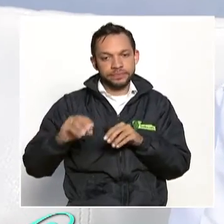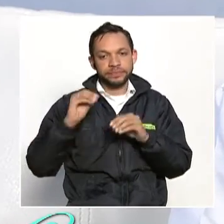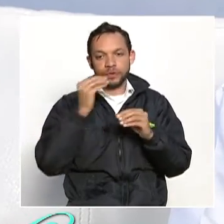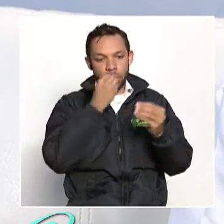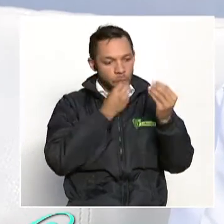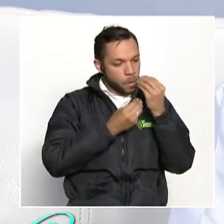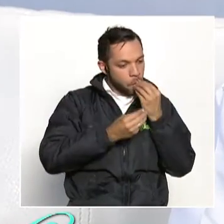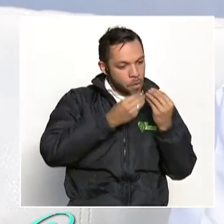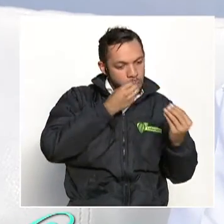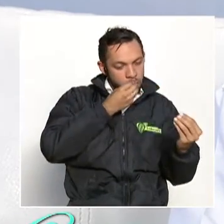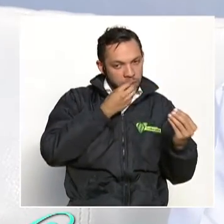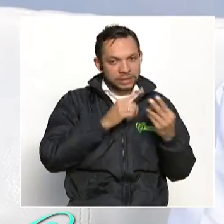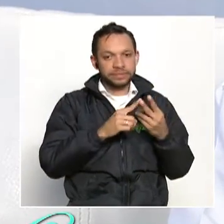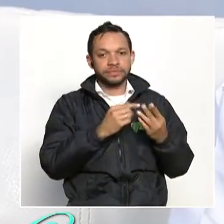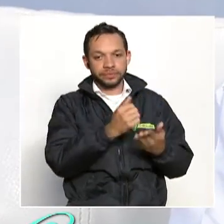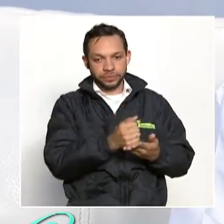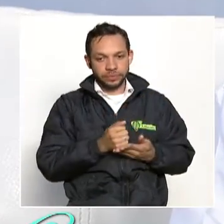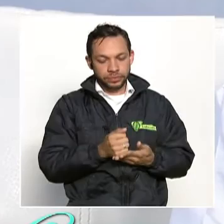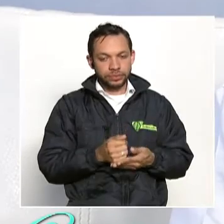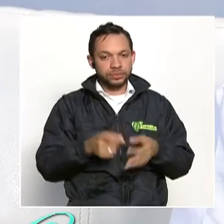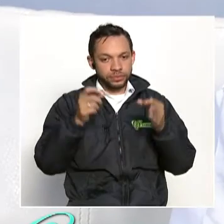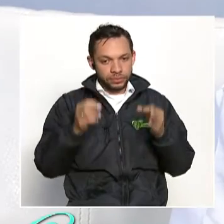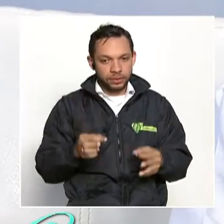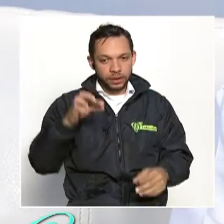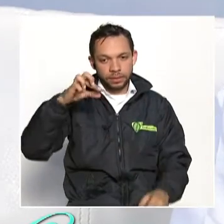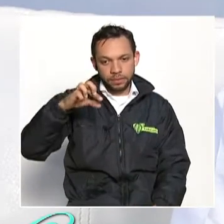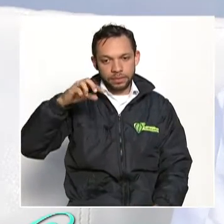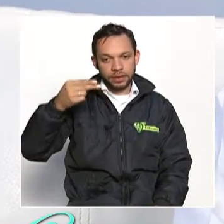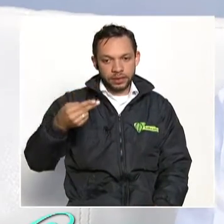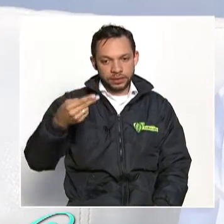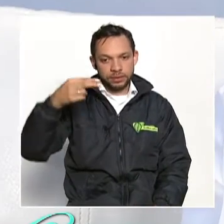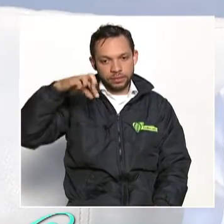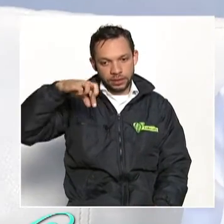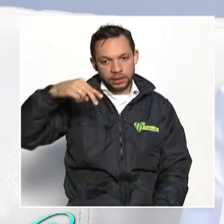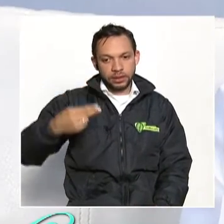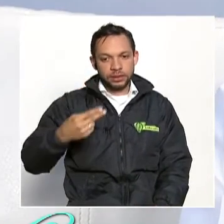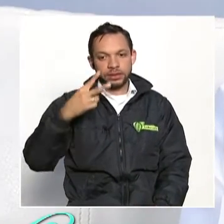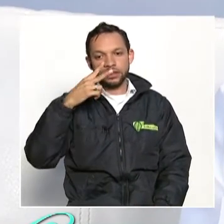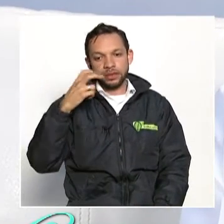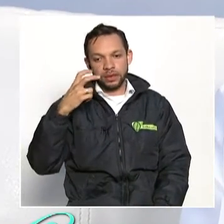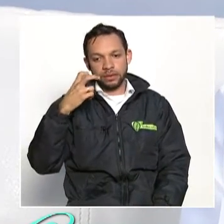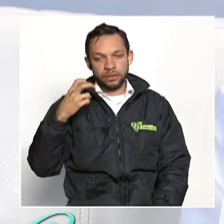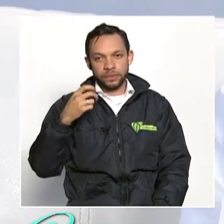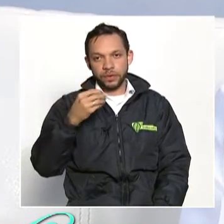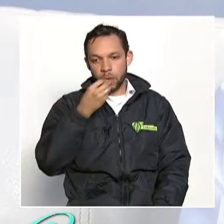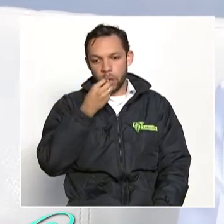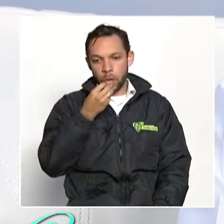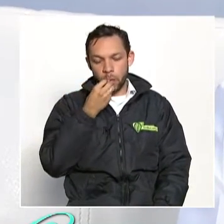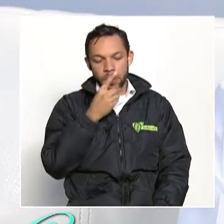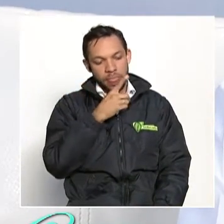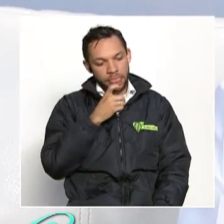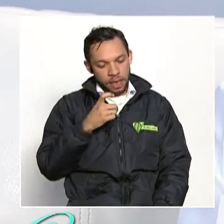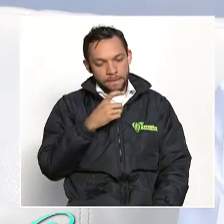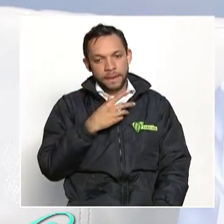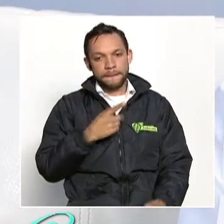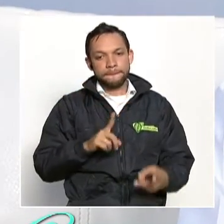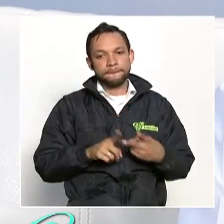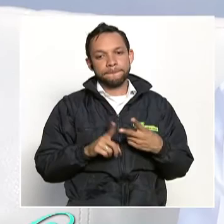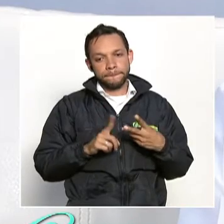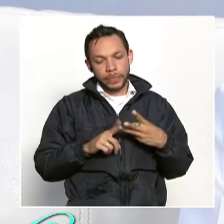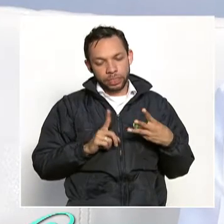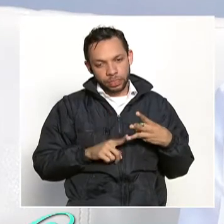alimentación y microbiota. Ella también es PH en este tipo de temas. Nutrióloga. Va a haber